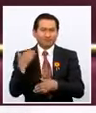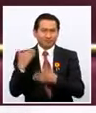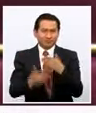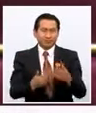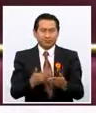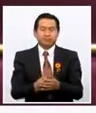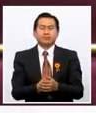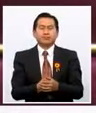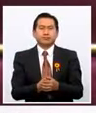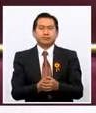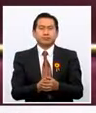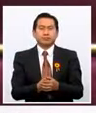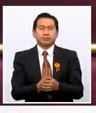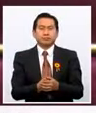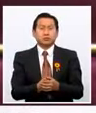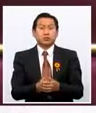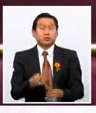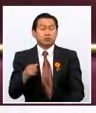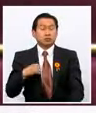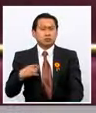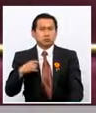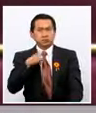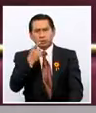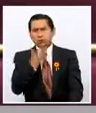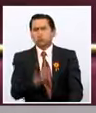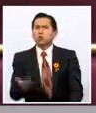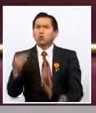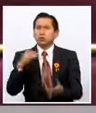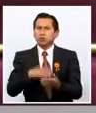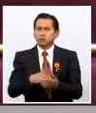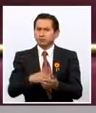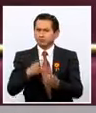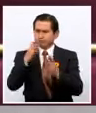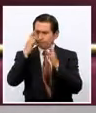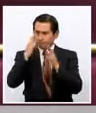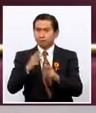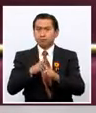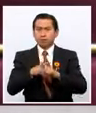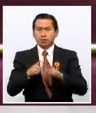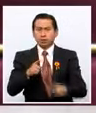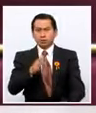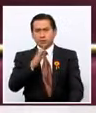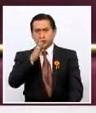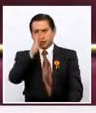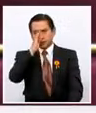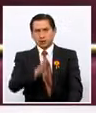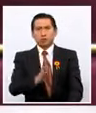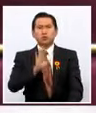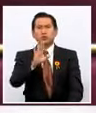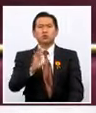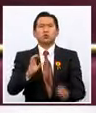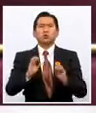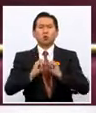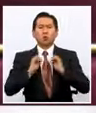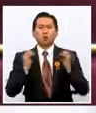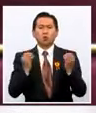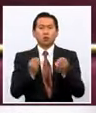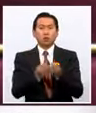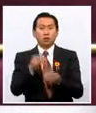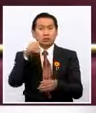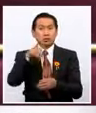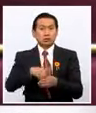de modo tal que insisto con respeto pero con énfasis ante el tribunal electoral de